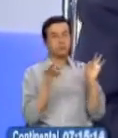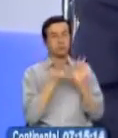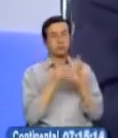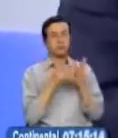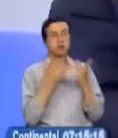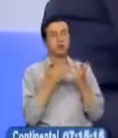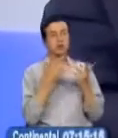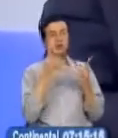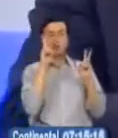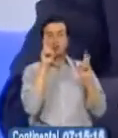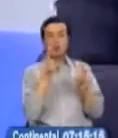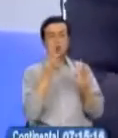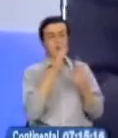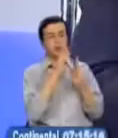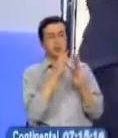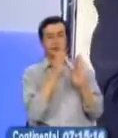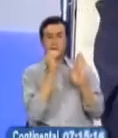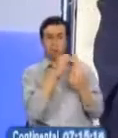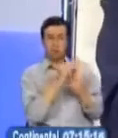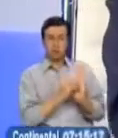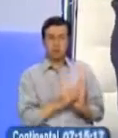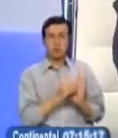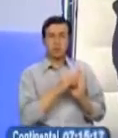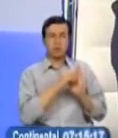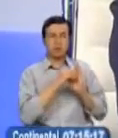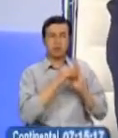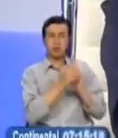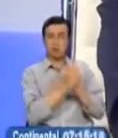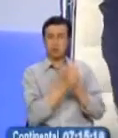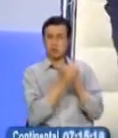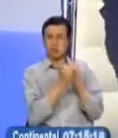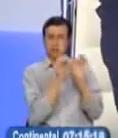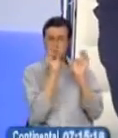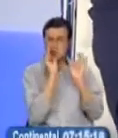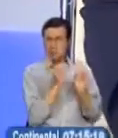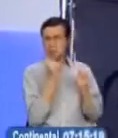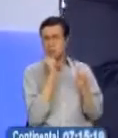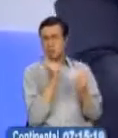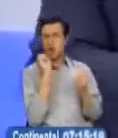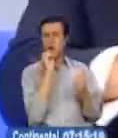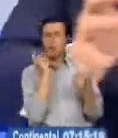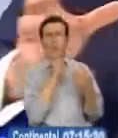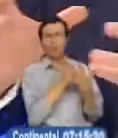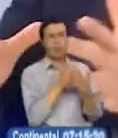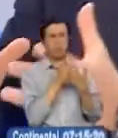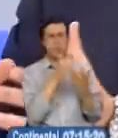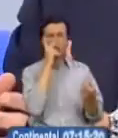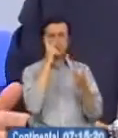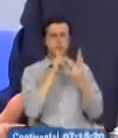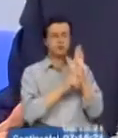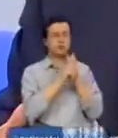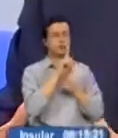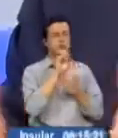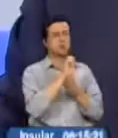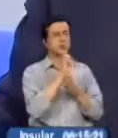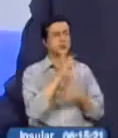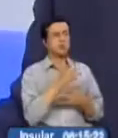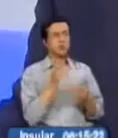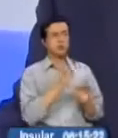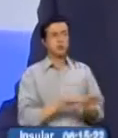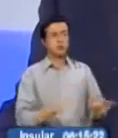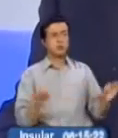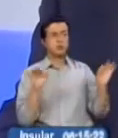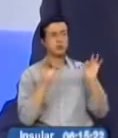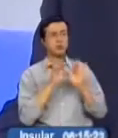Ahora, ese contenido, ¿qué tan eficiente está siendo y cómo se está articulando con la visión de desarrollo de país, que es